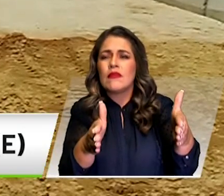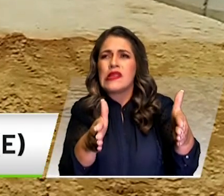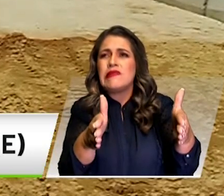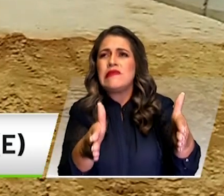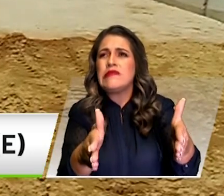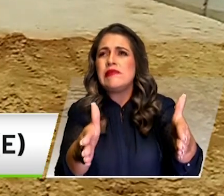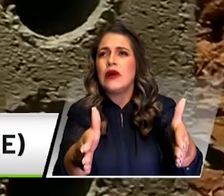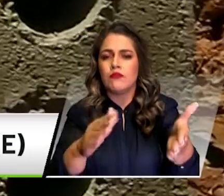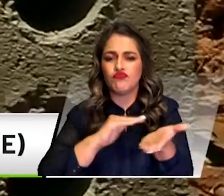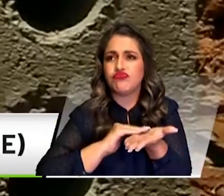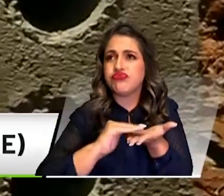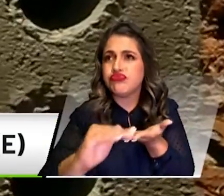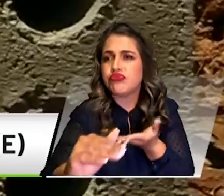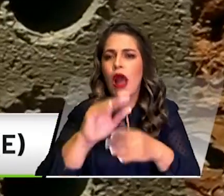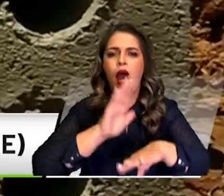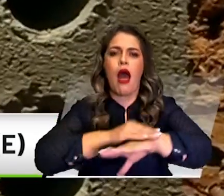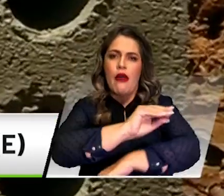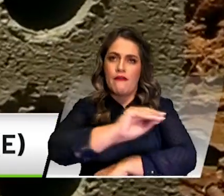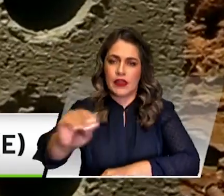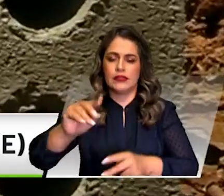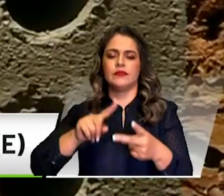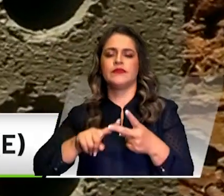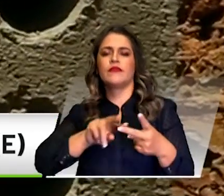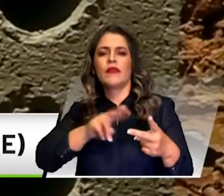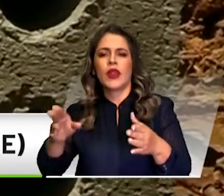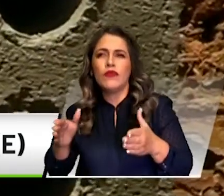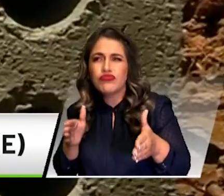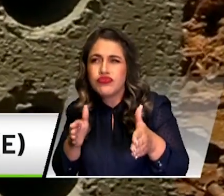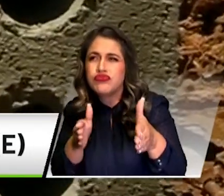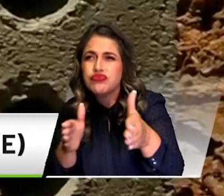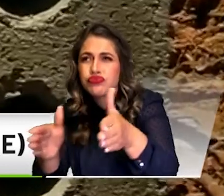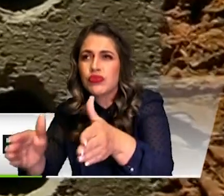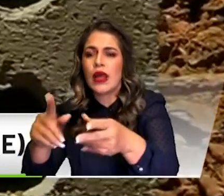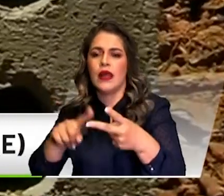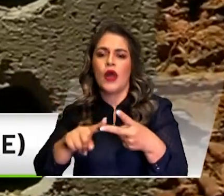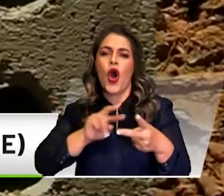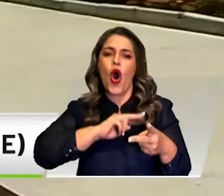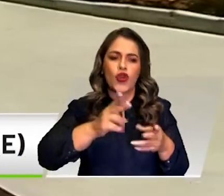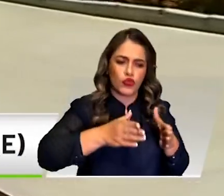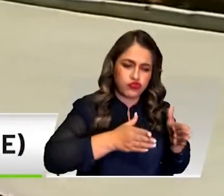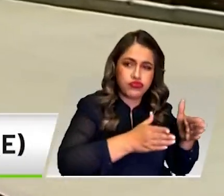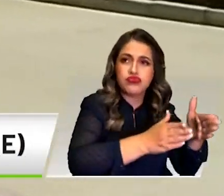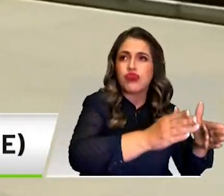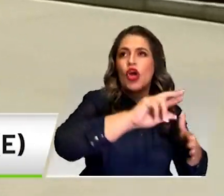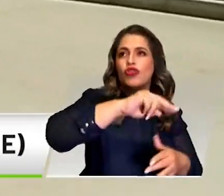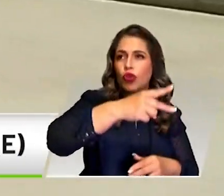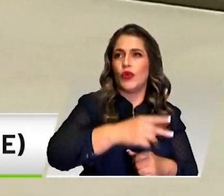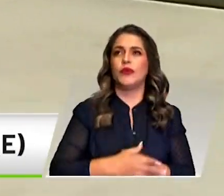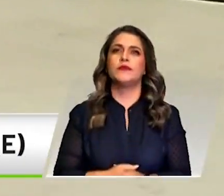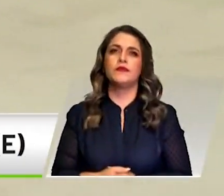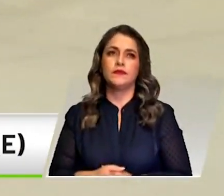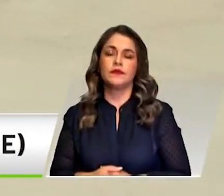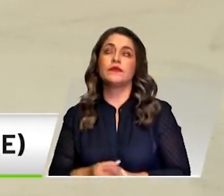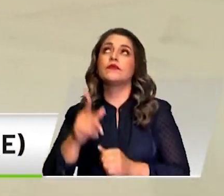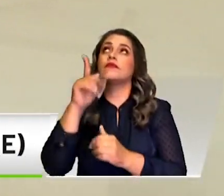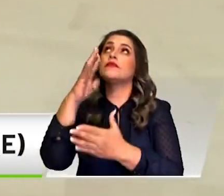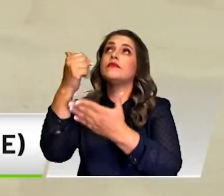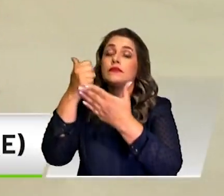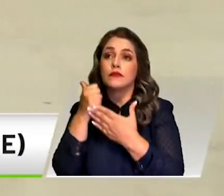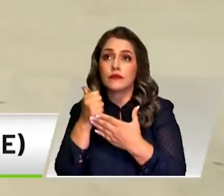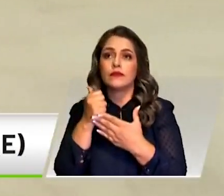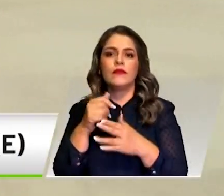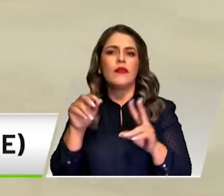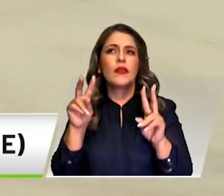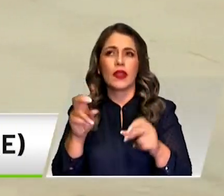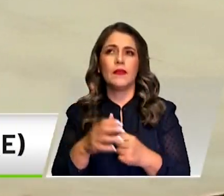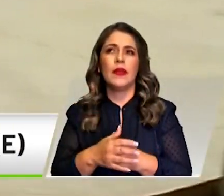anunciándole también que vamos a avanzar en la pavimentación de la recta del comando del sector de la paz 2 que vamos a pavimentar dios mediante también la vía